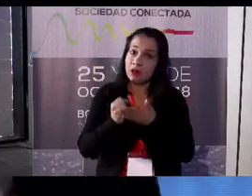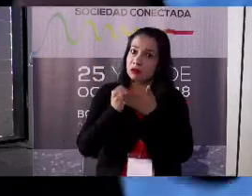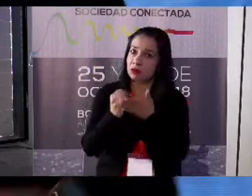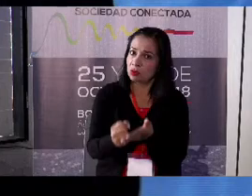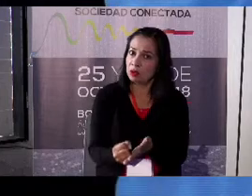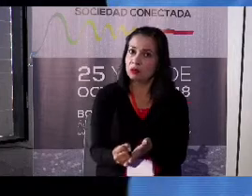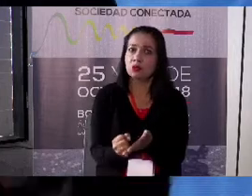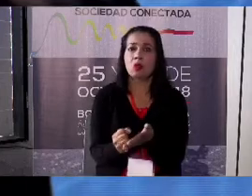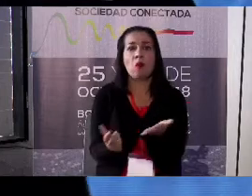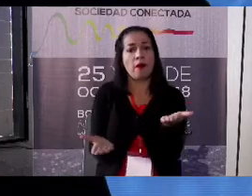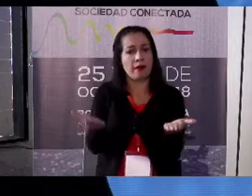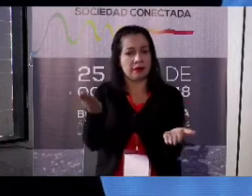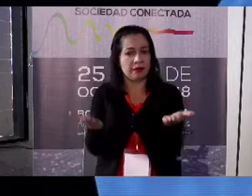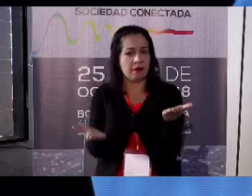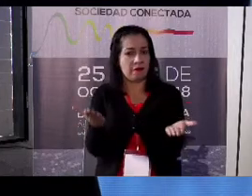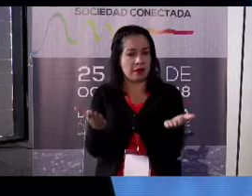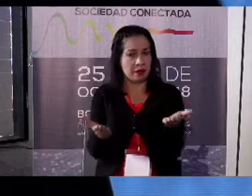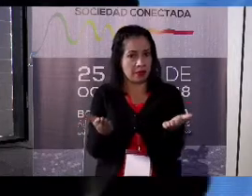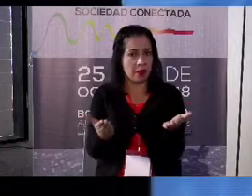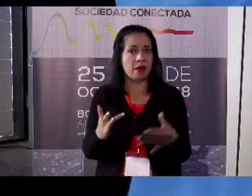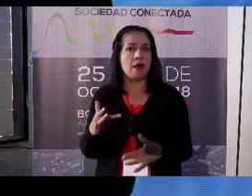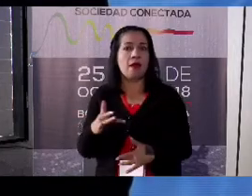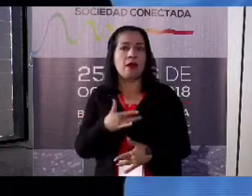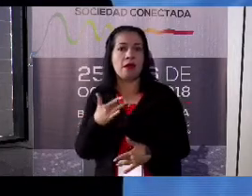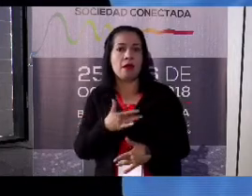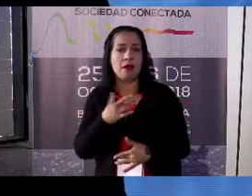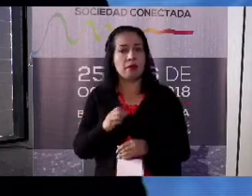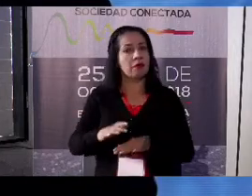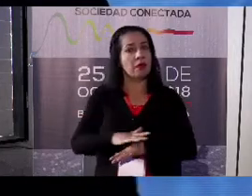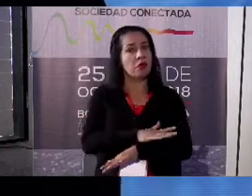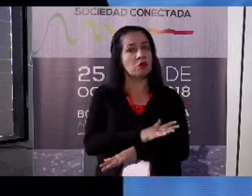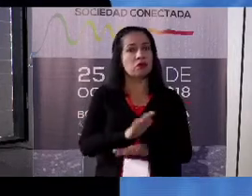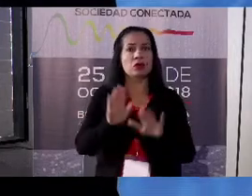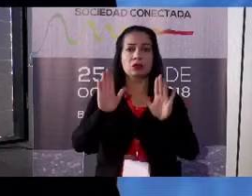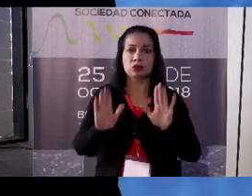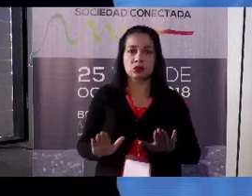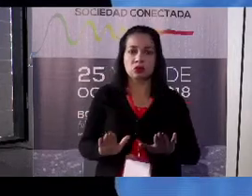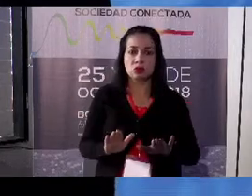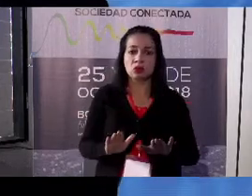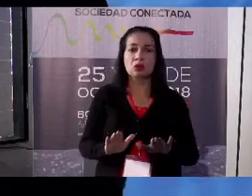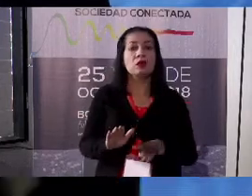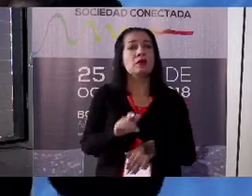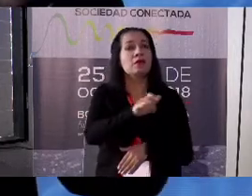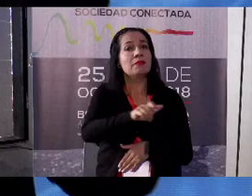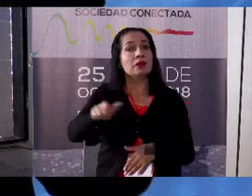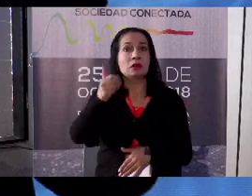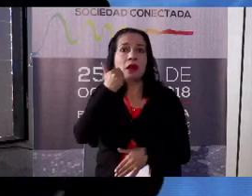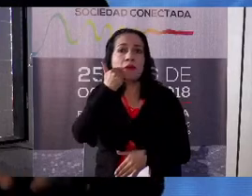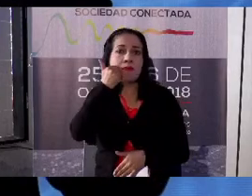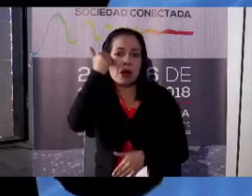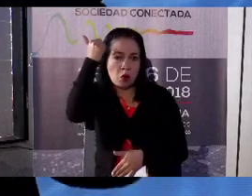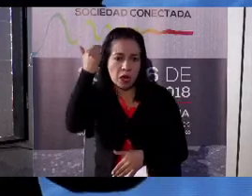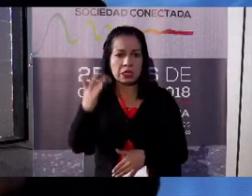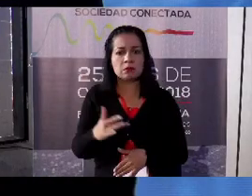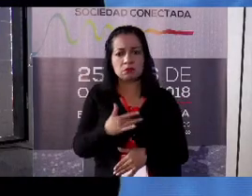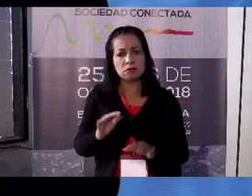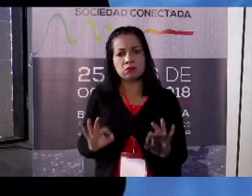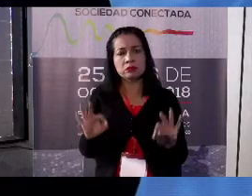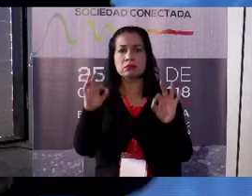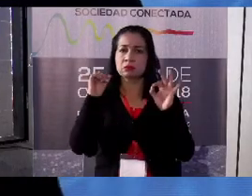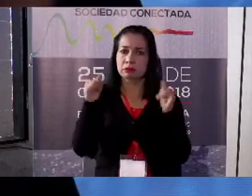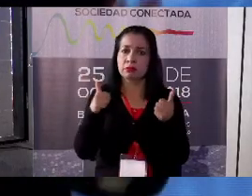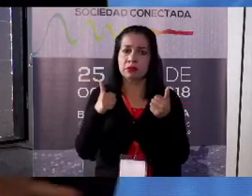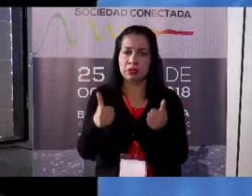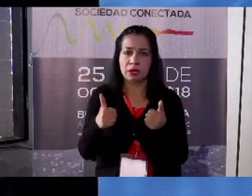emocional a una madurez emocional a las personas para que en el momento que